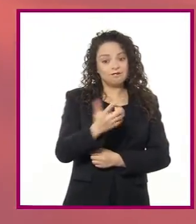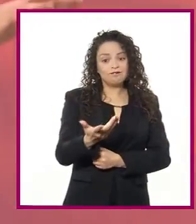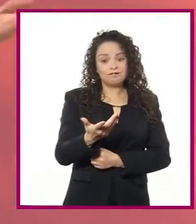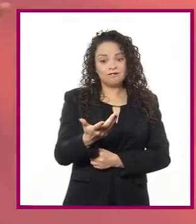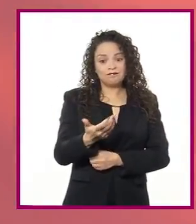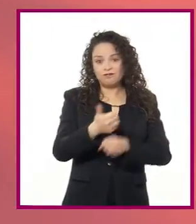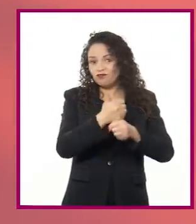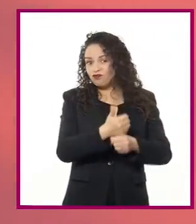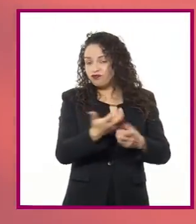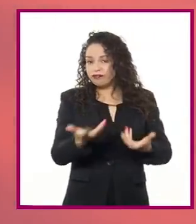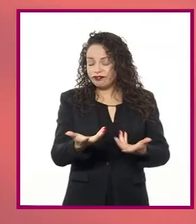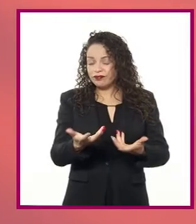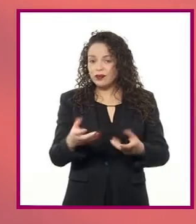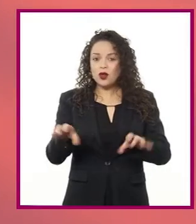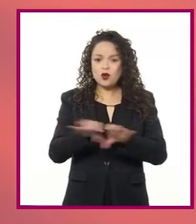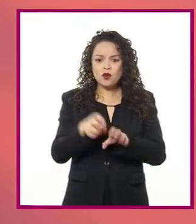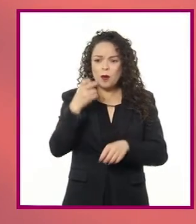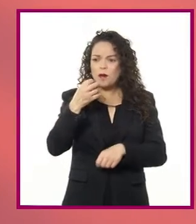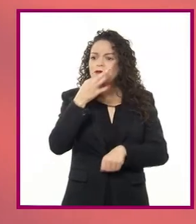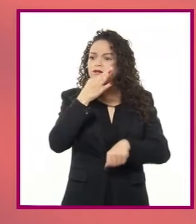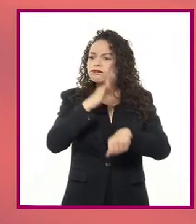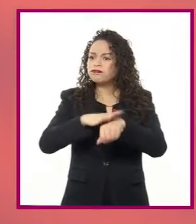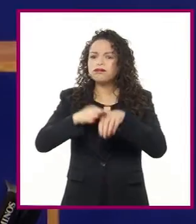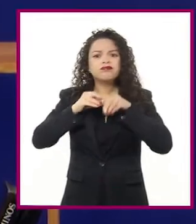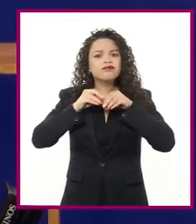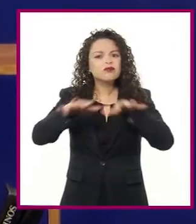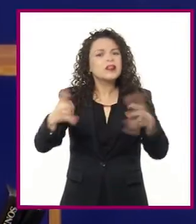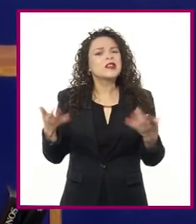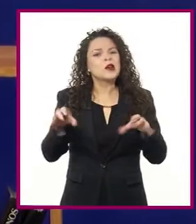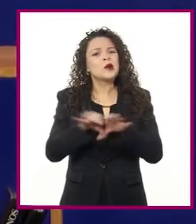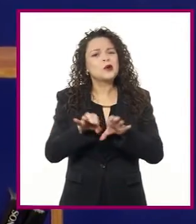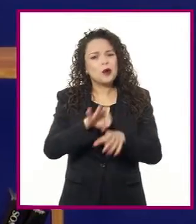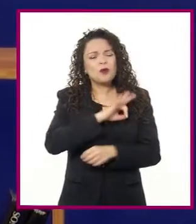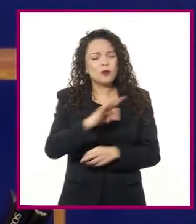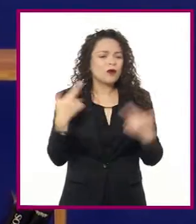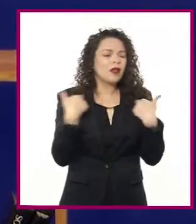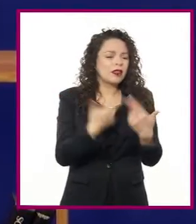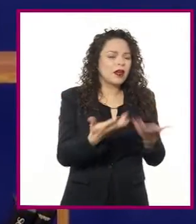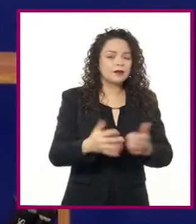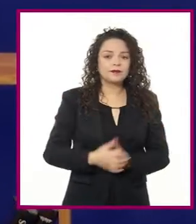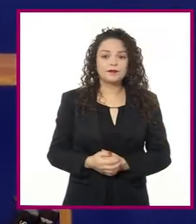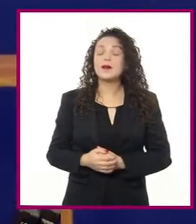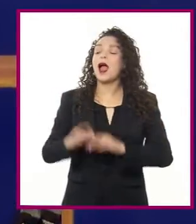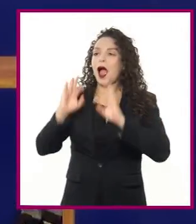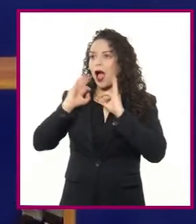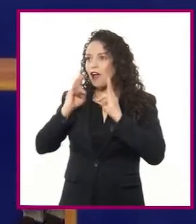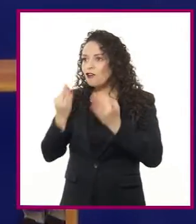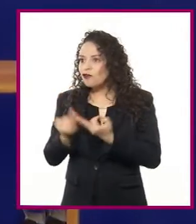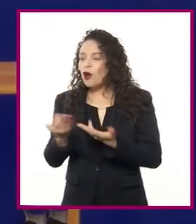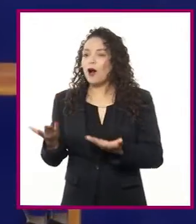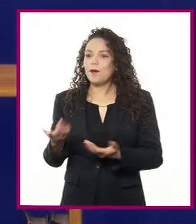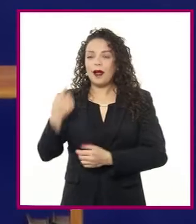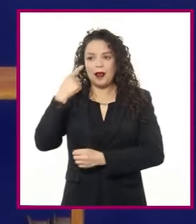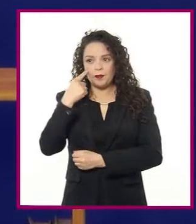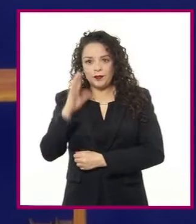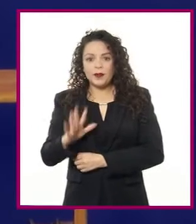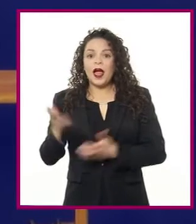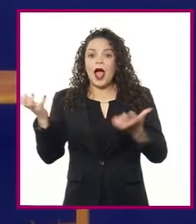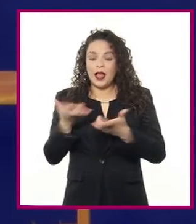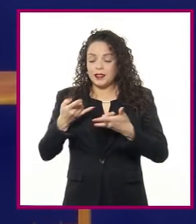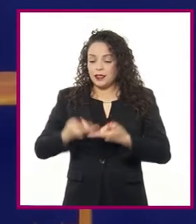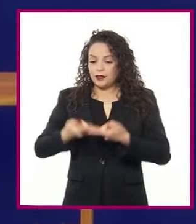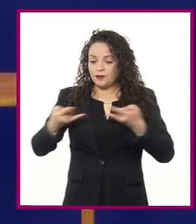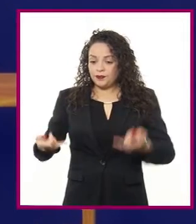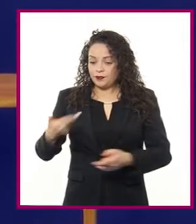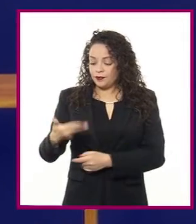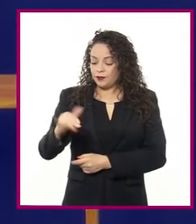¿Y qué podemos hacer para difundir ese mensaje, profesora? Una forma de transmitir el mensaje es crear una historieta mediante